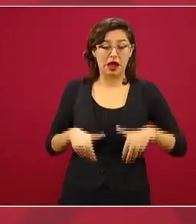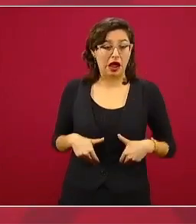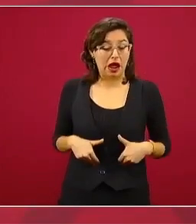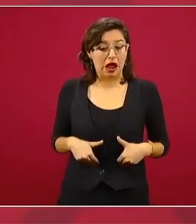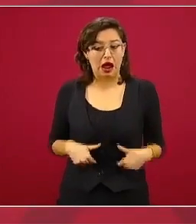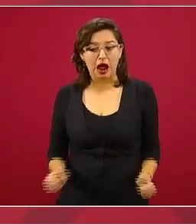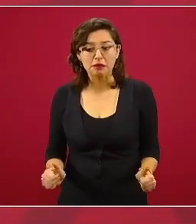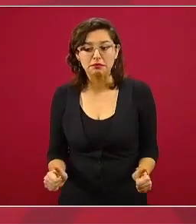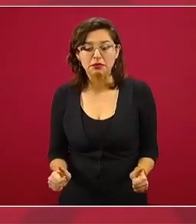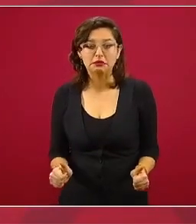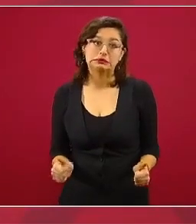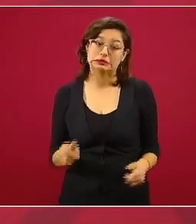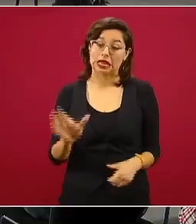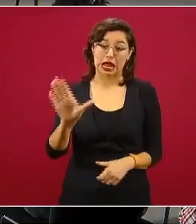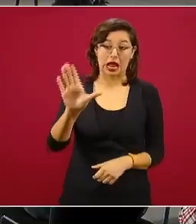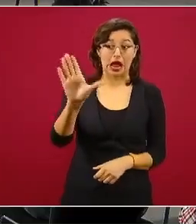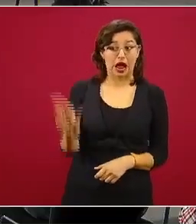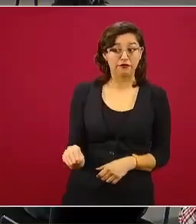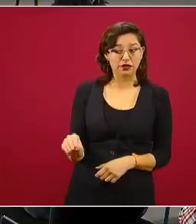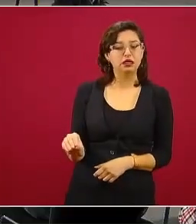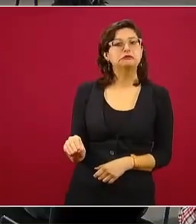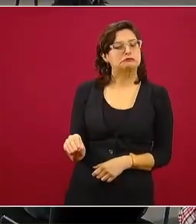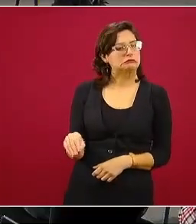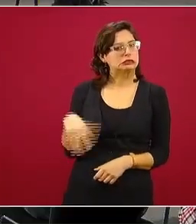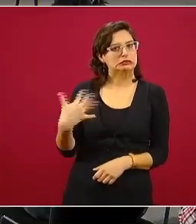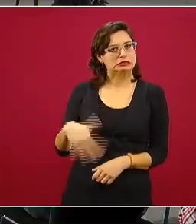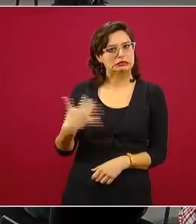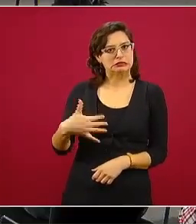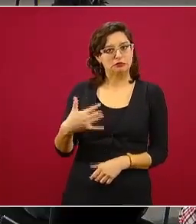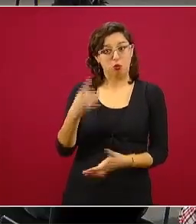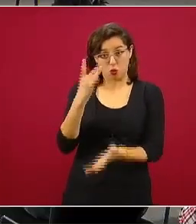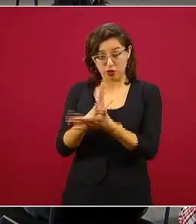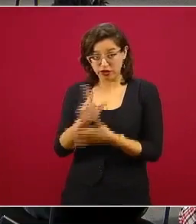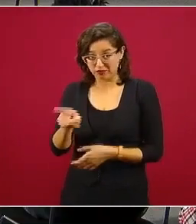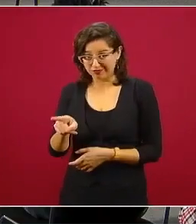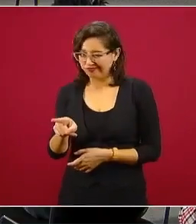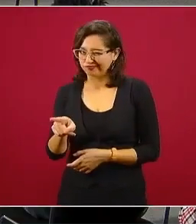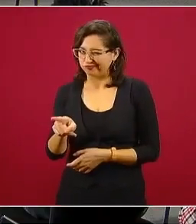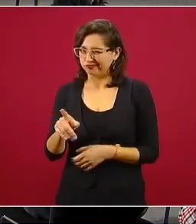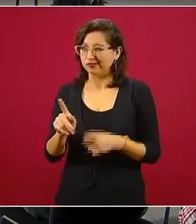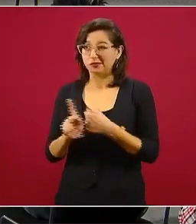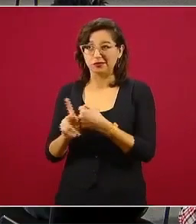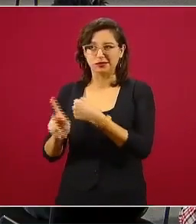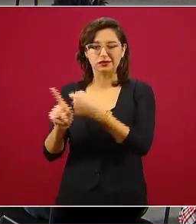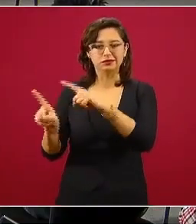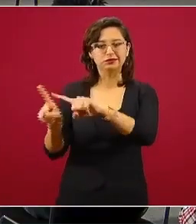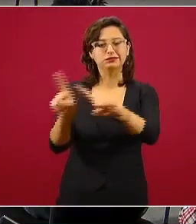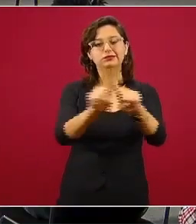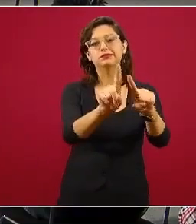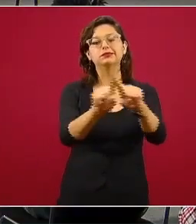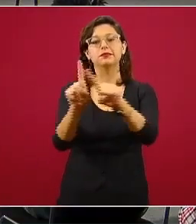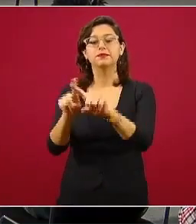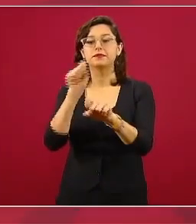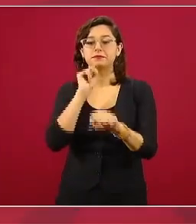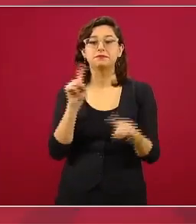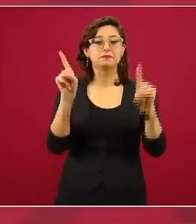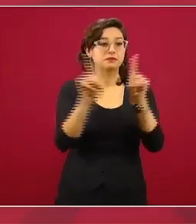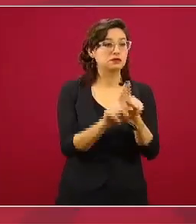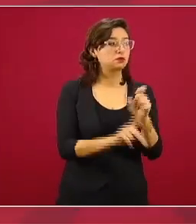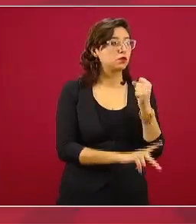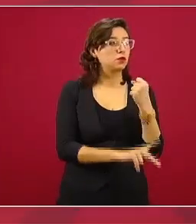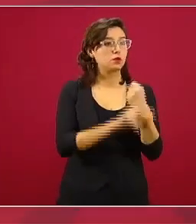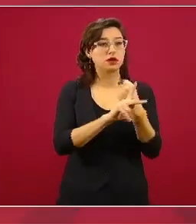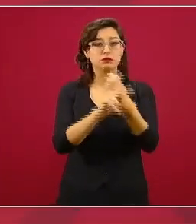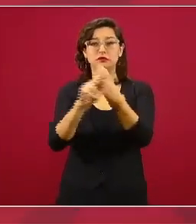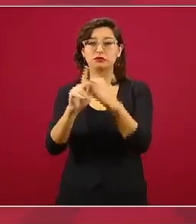no solo. Luego, el aumento de la desigualdad en todo el mundo, que ya la estamos viendo venir, y en